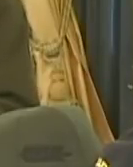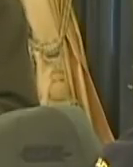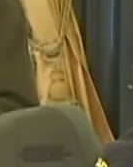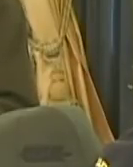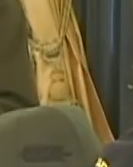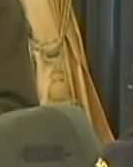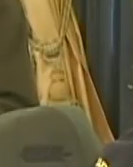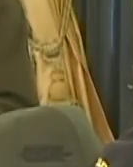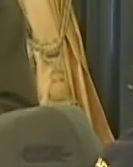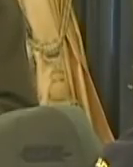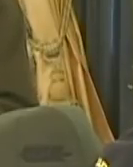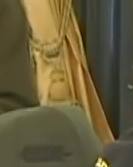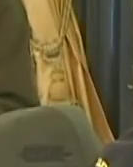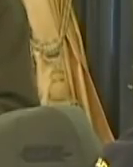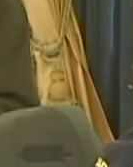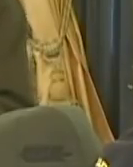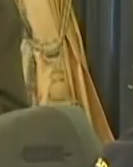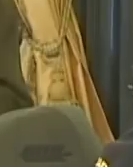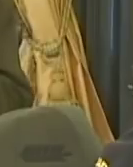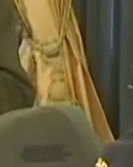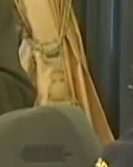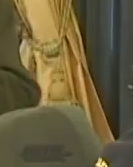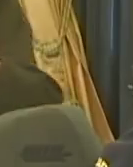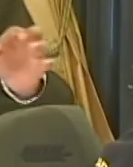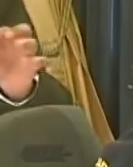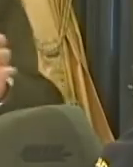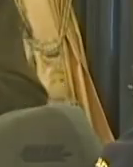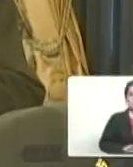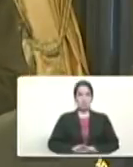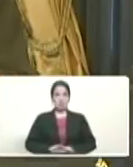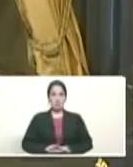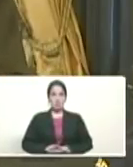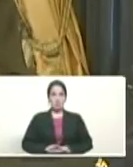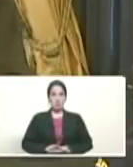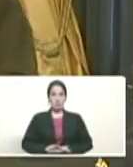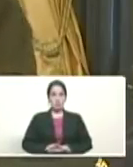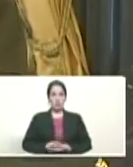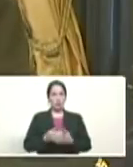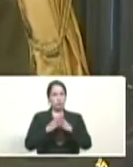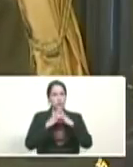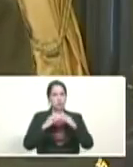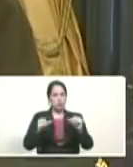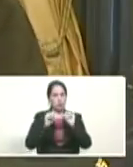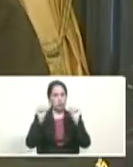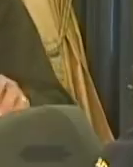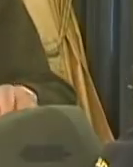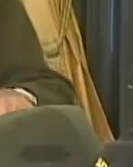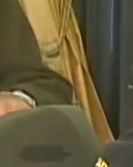sabotee en con ataques recurrentes a todo el sistema de generación transmisión